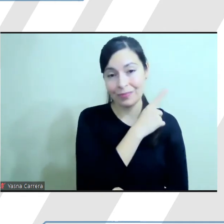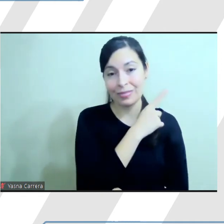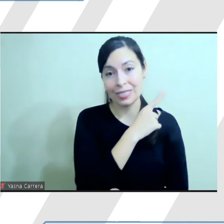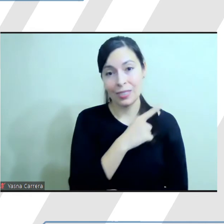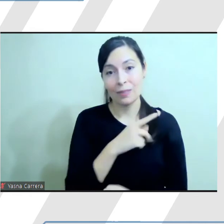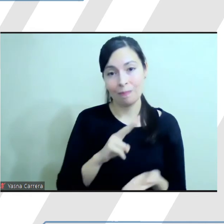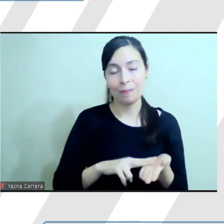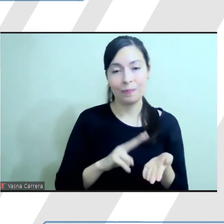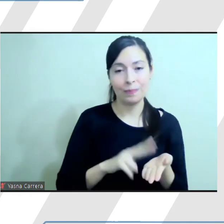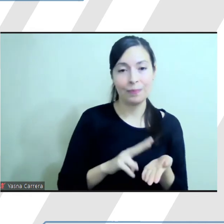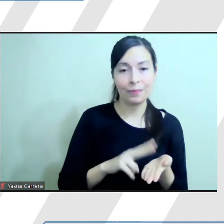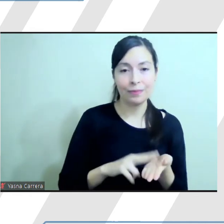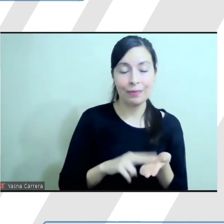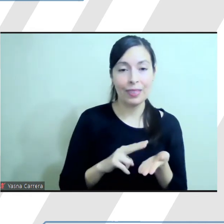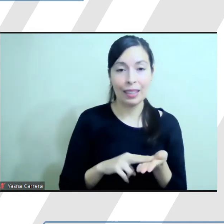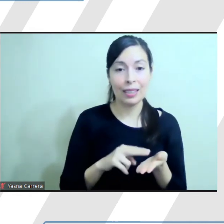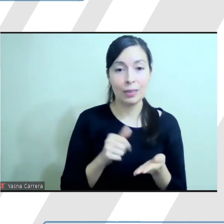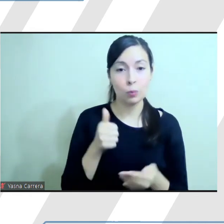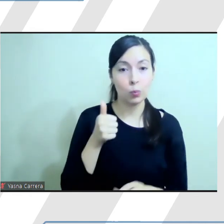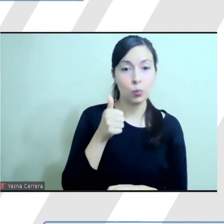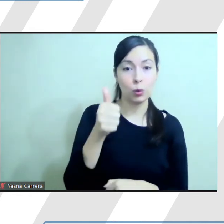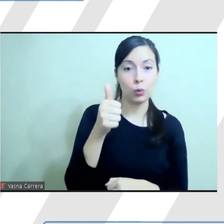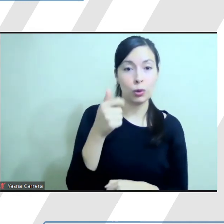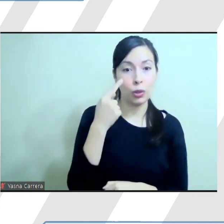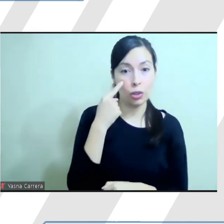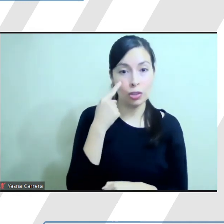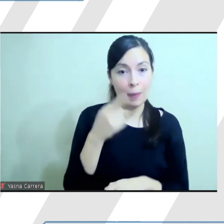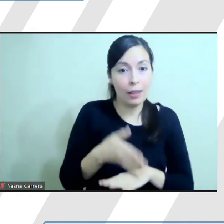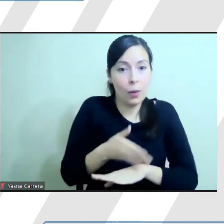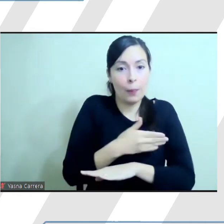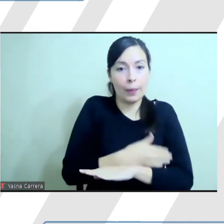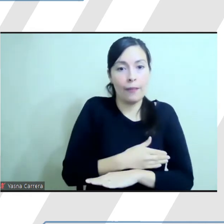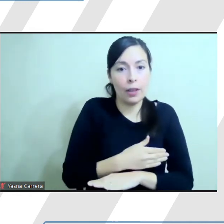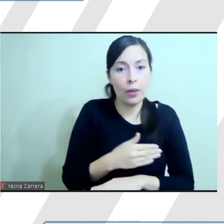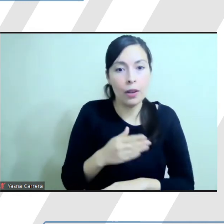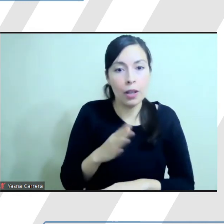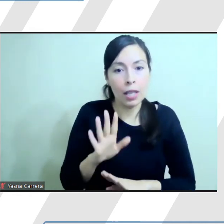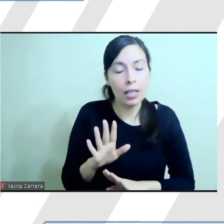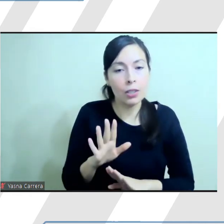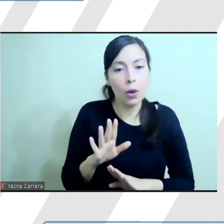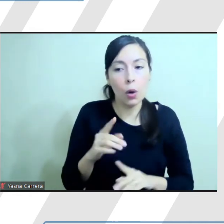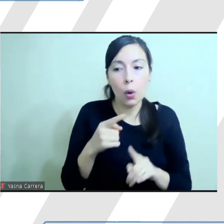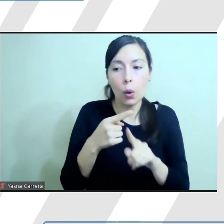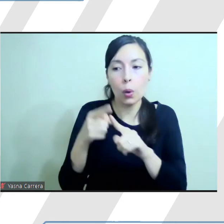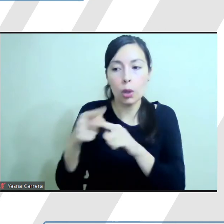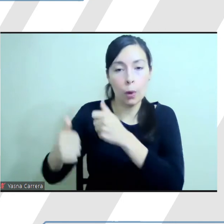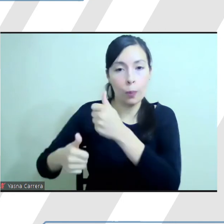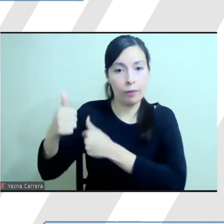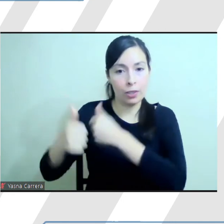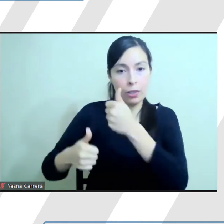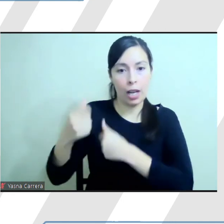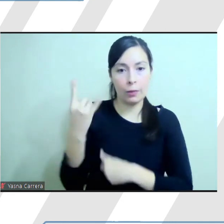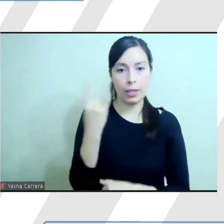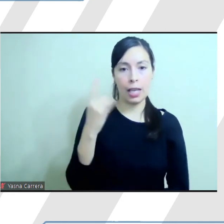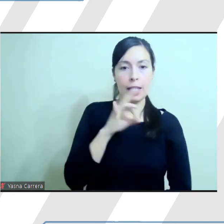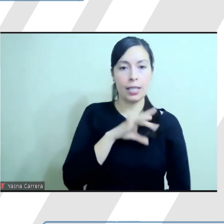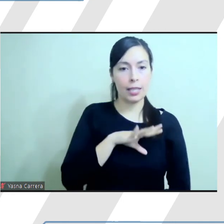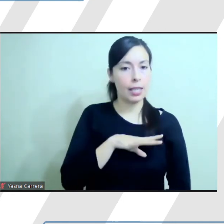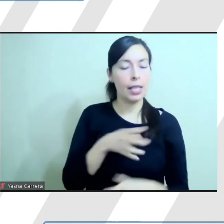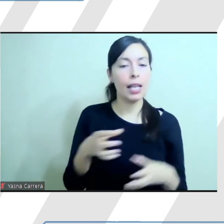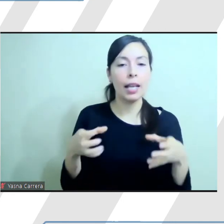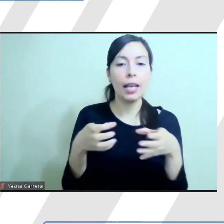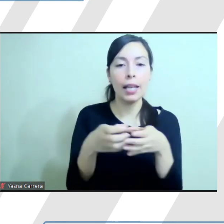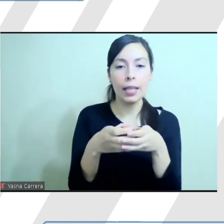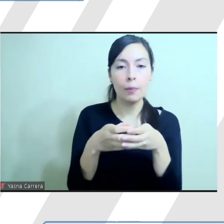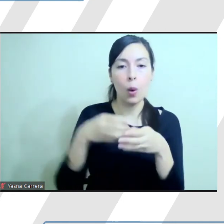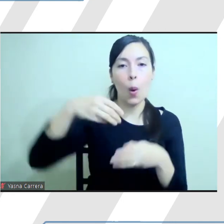que el liderazgo, por el conocimiento previo que tienen, viene de los colegas de la Universidad de Chile, particularmente del equipo de